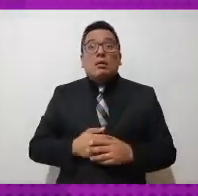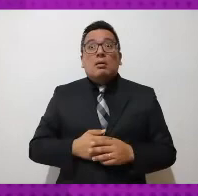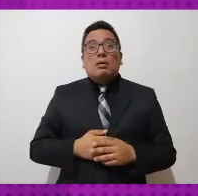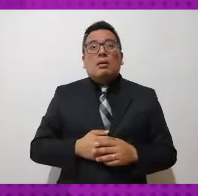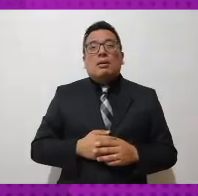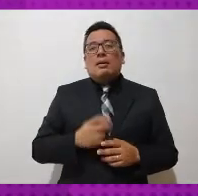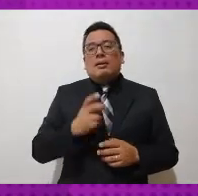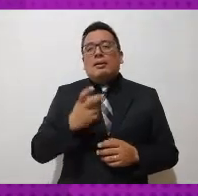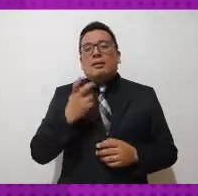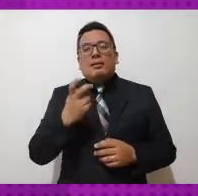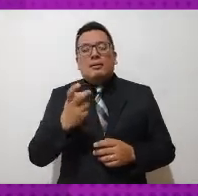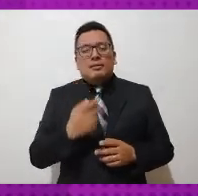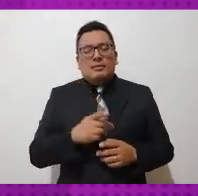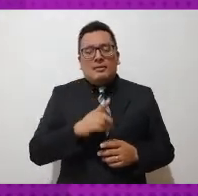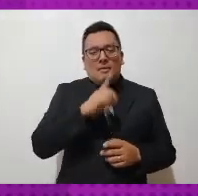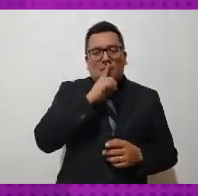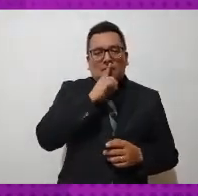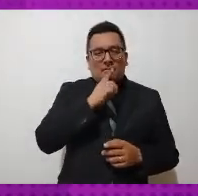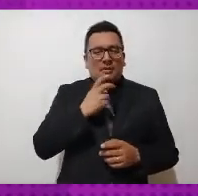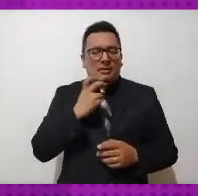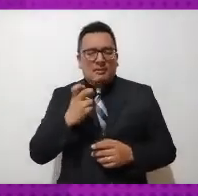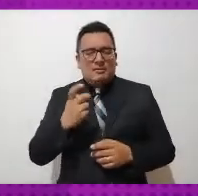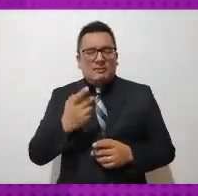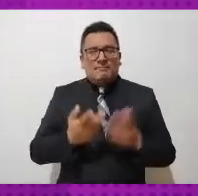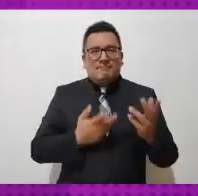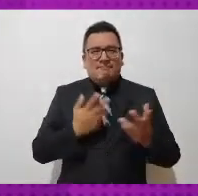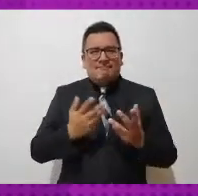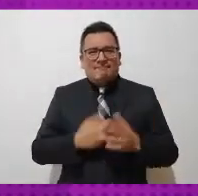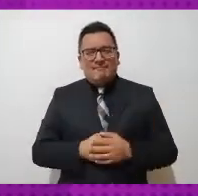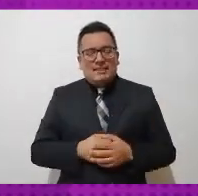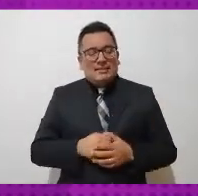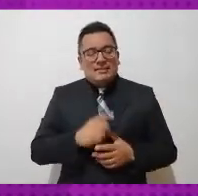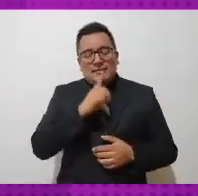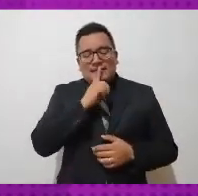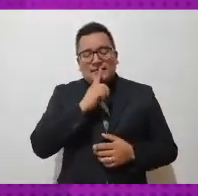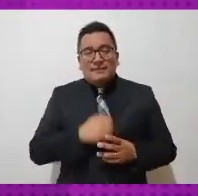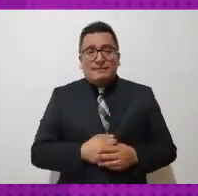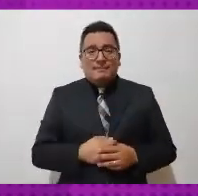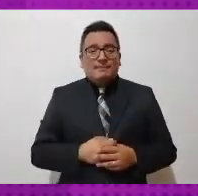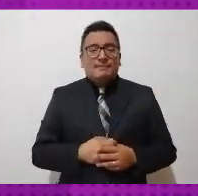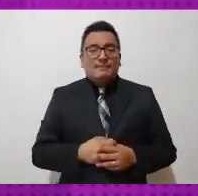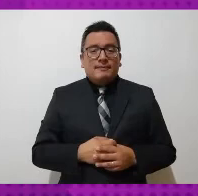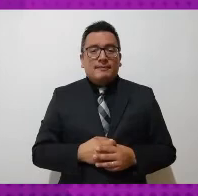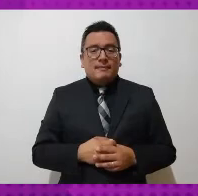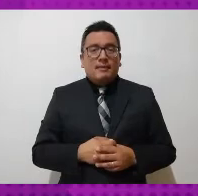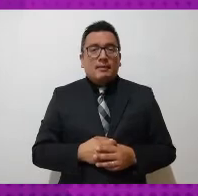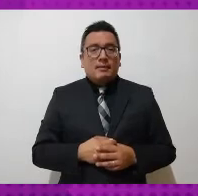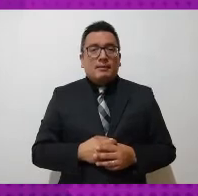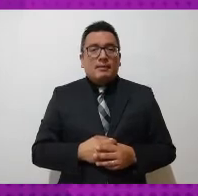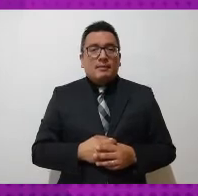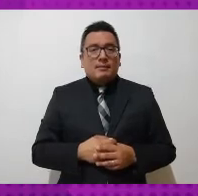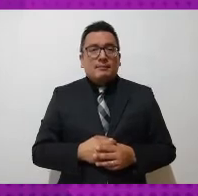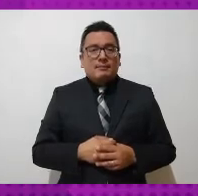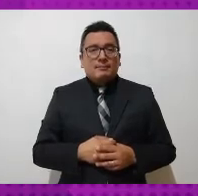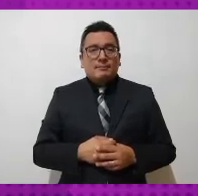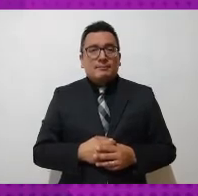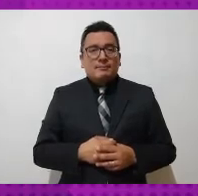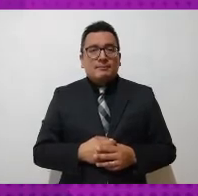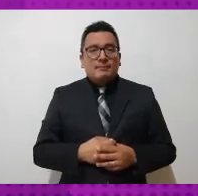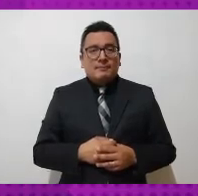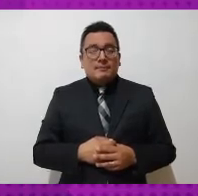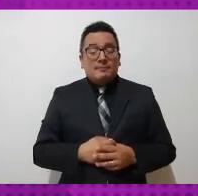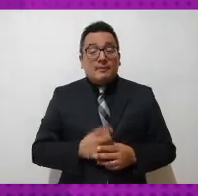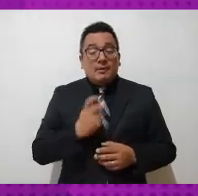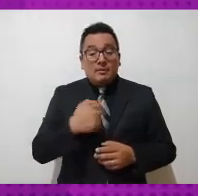el quinto paso de género, ahí no me van a agarrar, ¿no? Y entonces creo que una de las